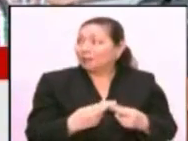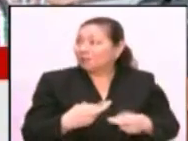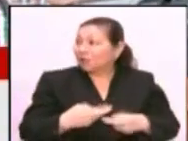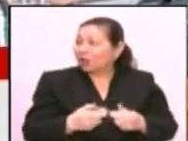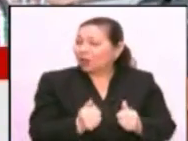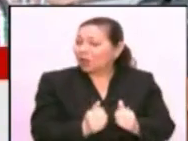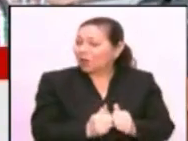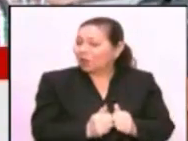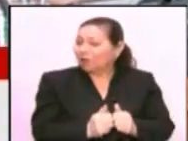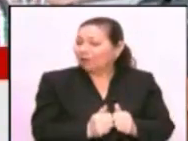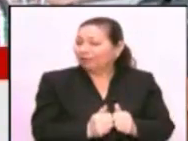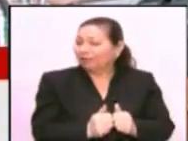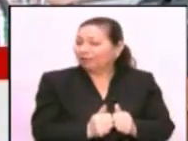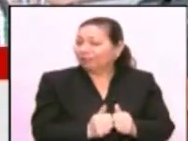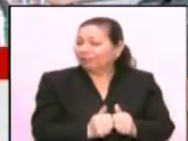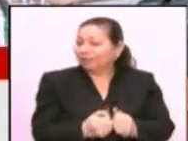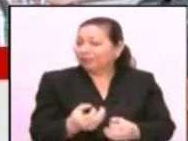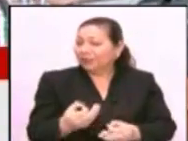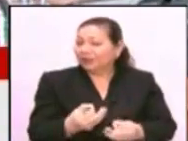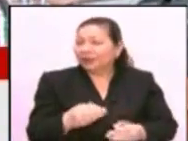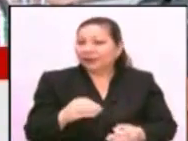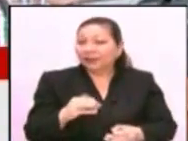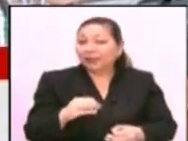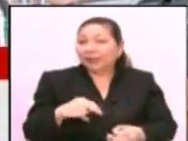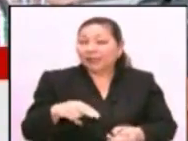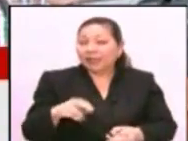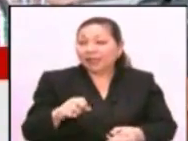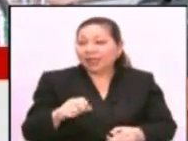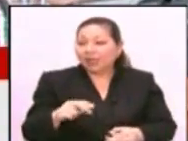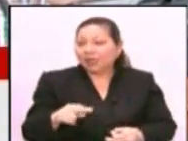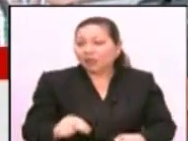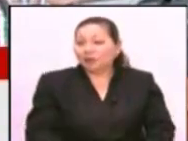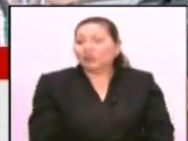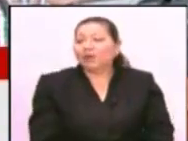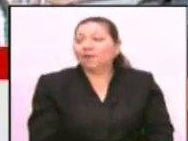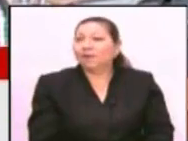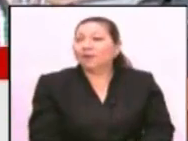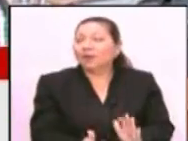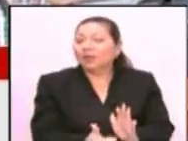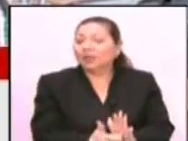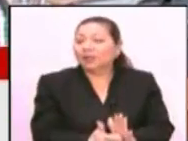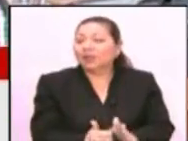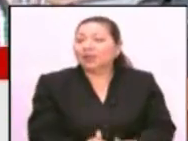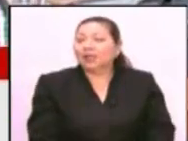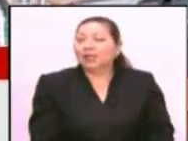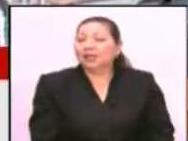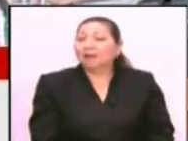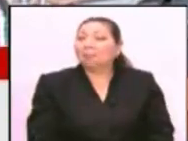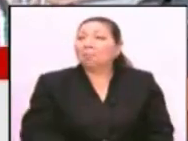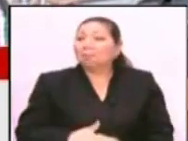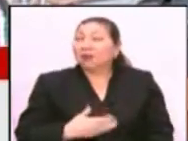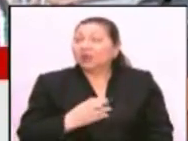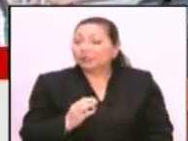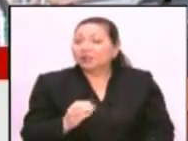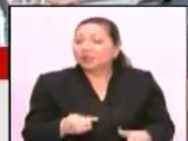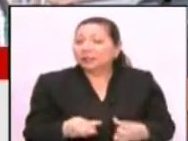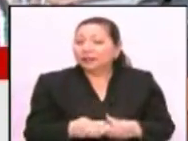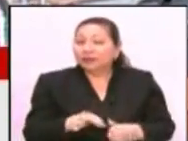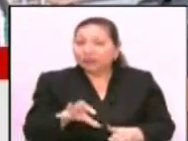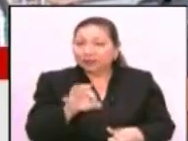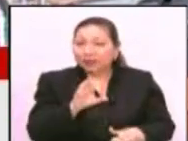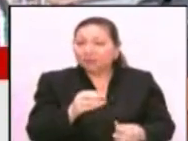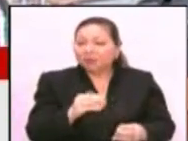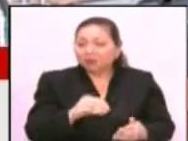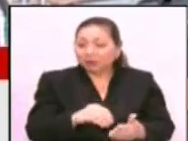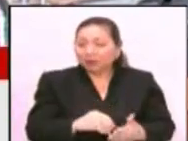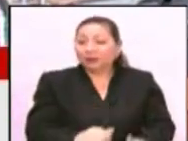productiva con nuestro contador Nelson Chac, explicándole la posibilidad o viendo legalmente de qué forma podrían sí los comités de selección dar